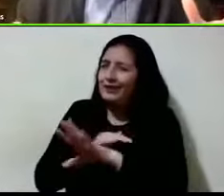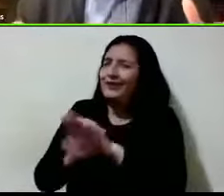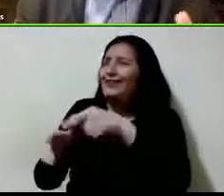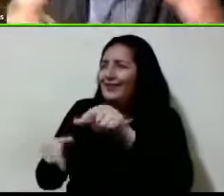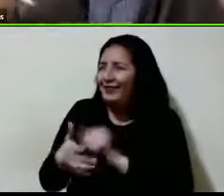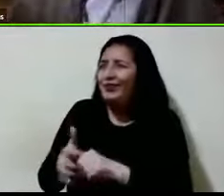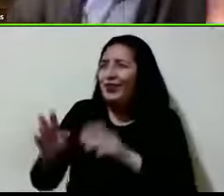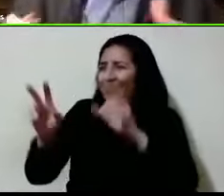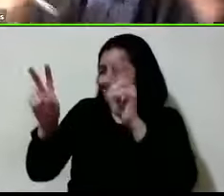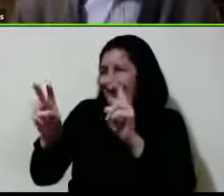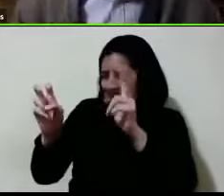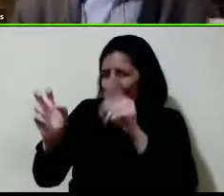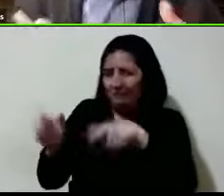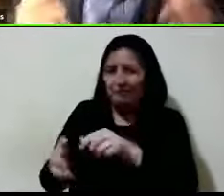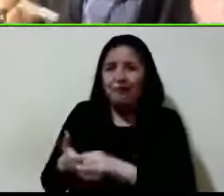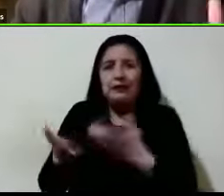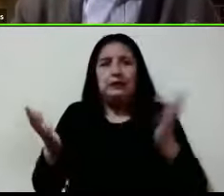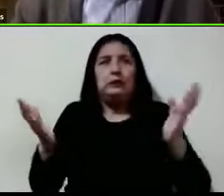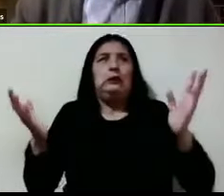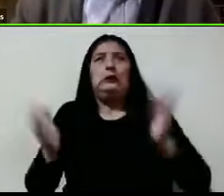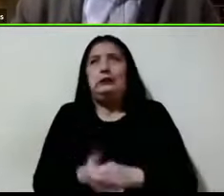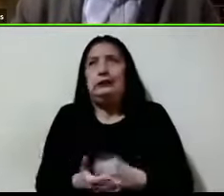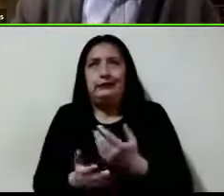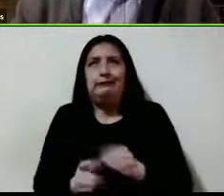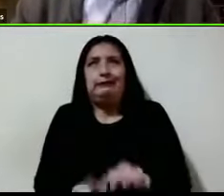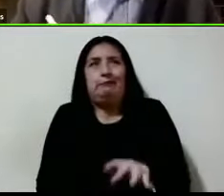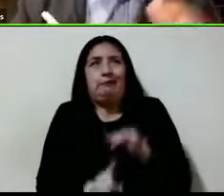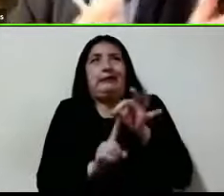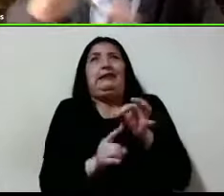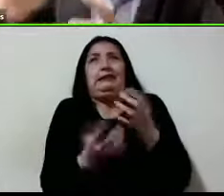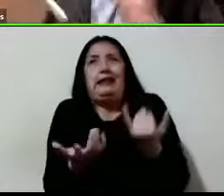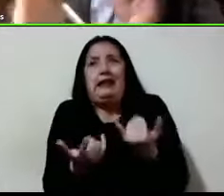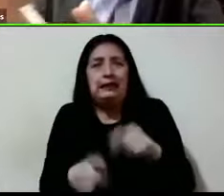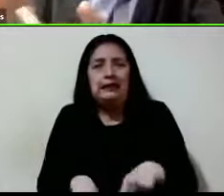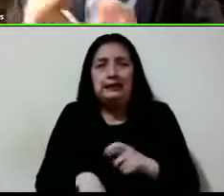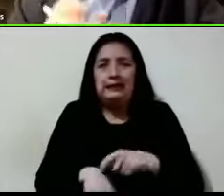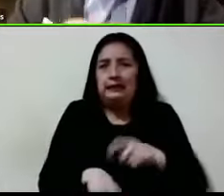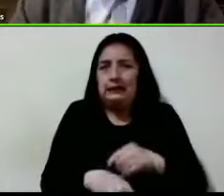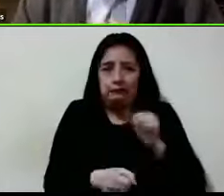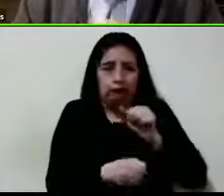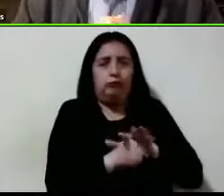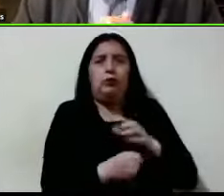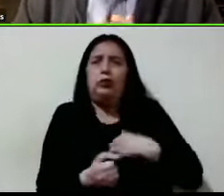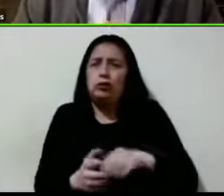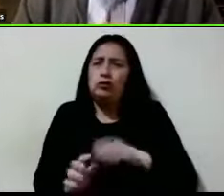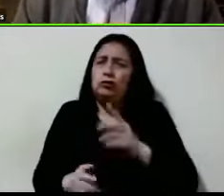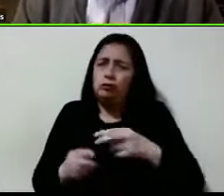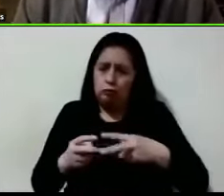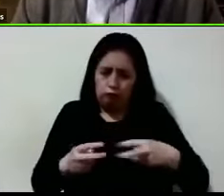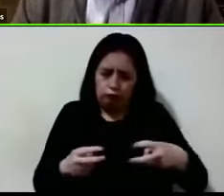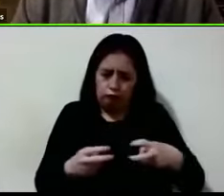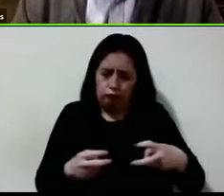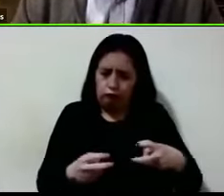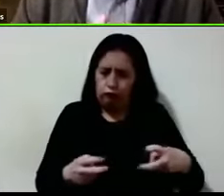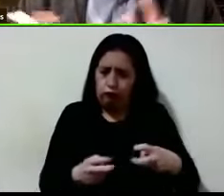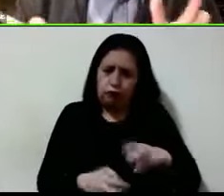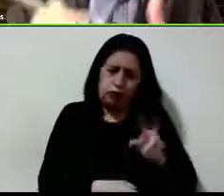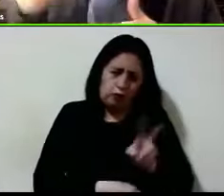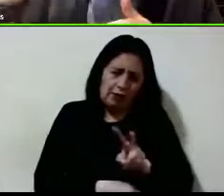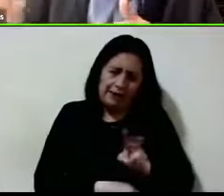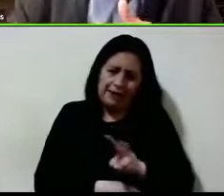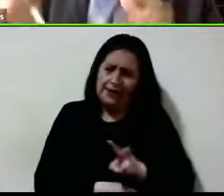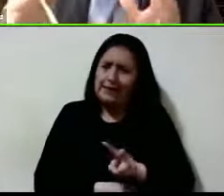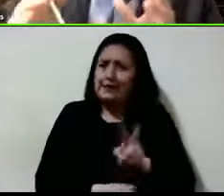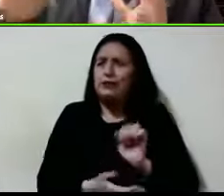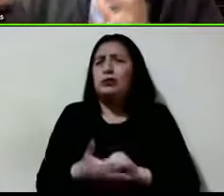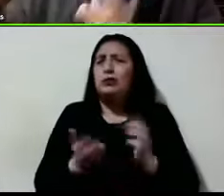que estamos, ¿no? Que es un contexto inédito, un contexto especial. Y yo voy leyendo un poco los comentarios que nos van dejando los colegas, aunque